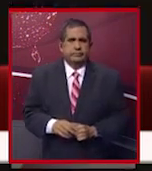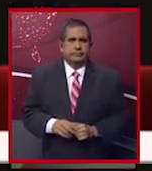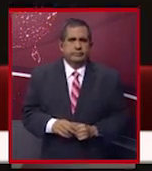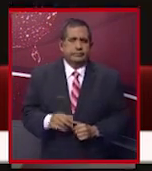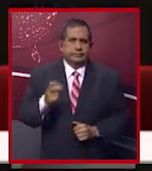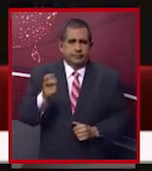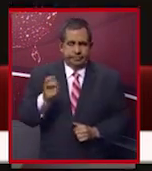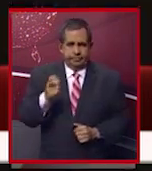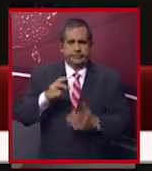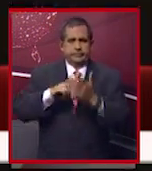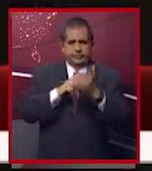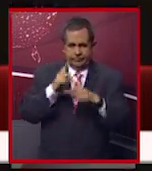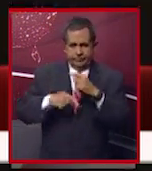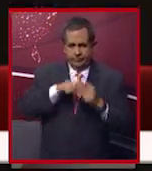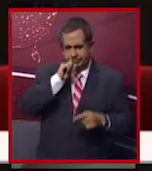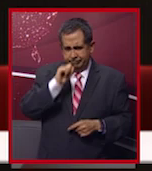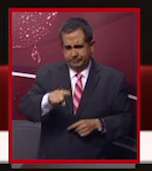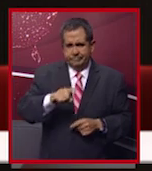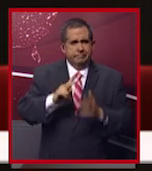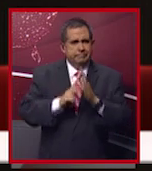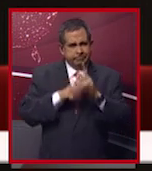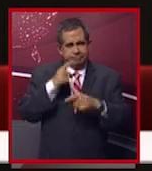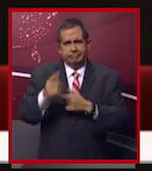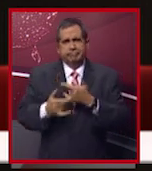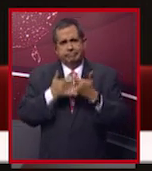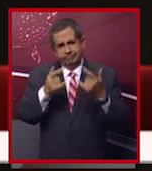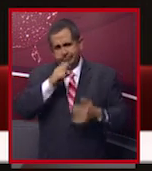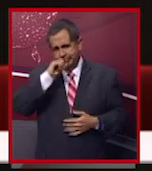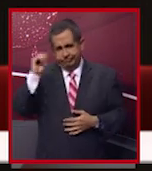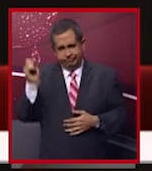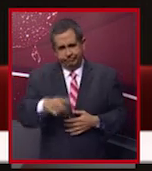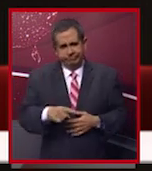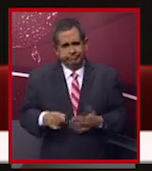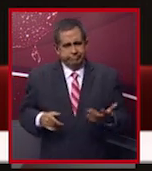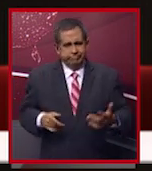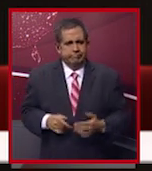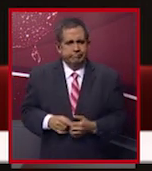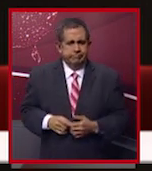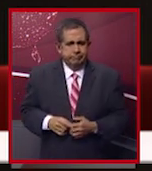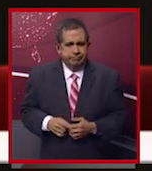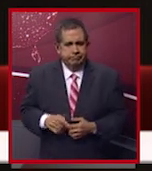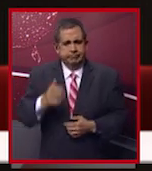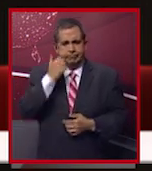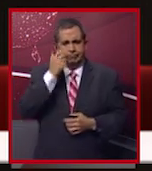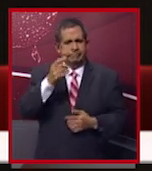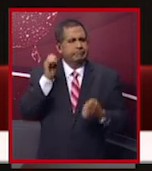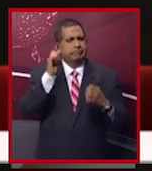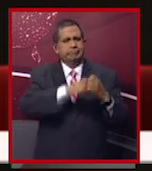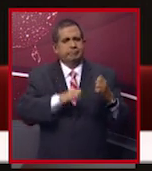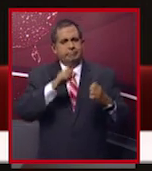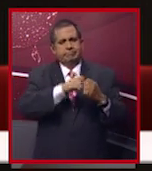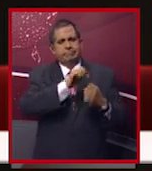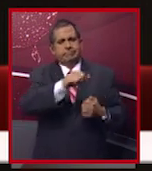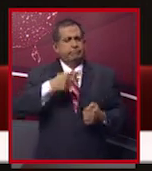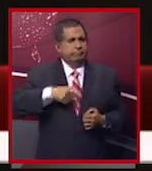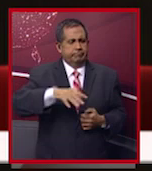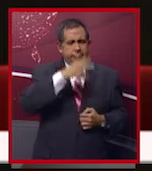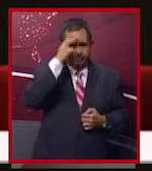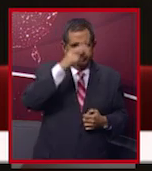Aquí es otra vez lo mismo, es el mismo cuento de siempre, que se quiere engañar al pueblo de